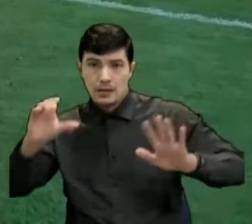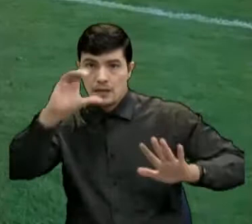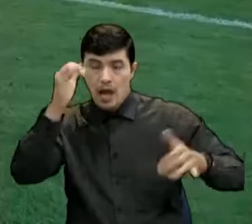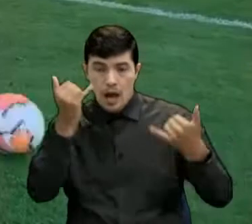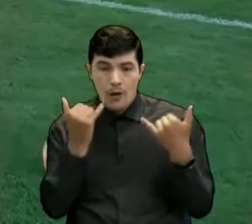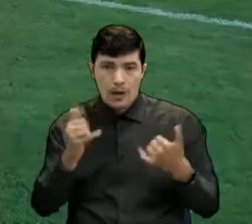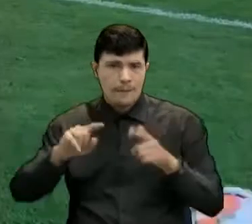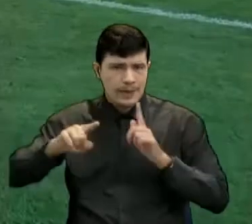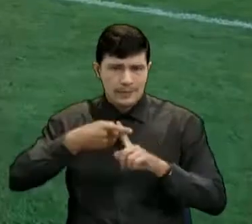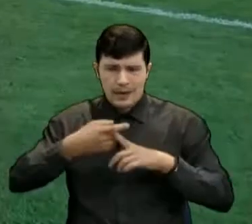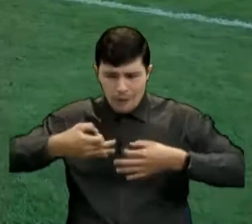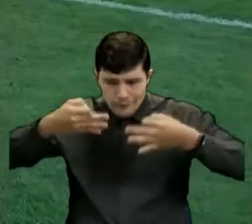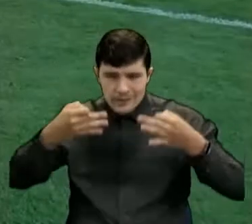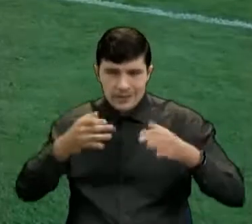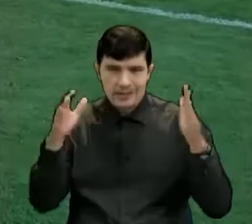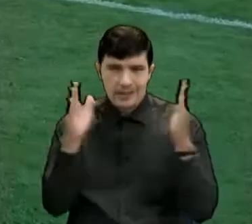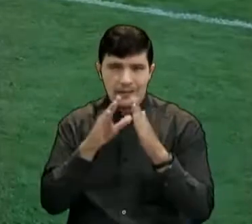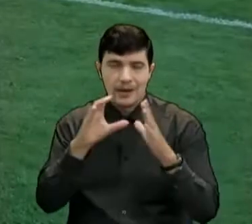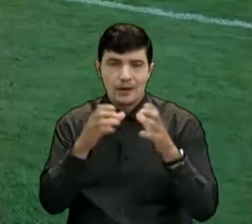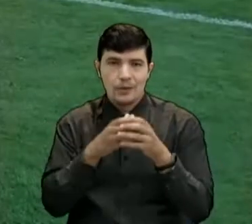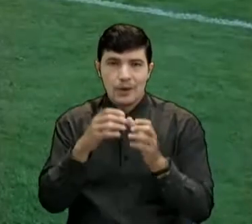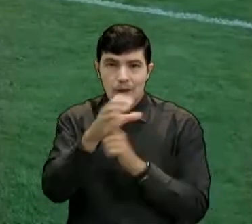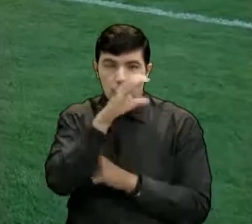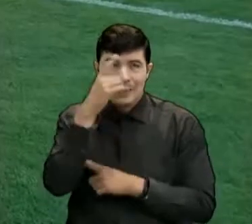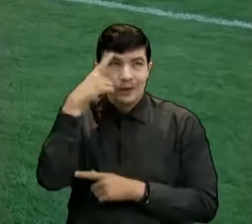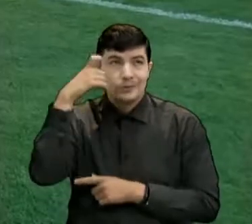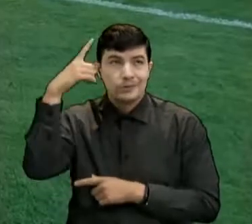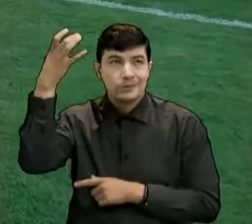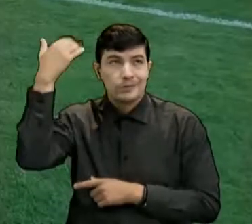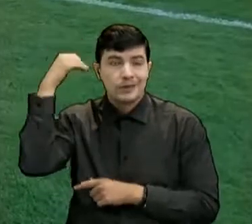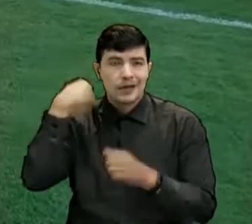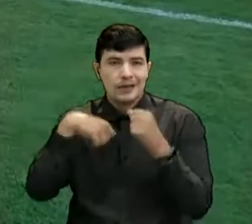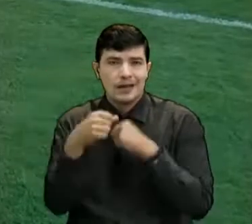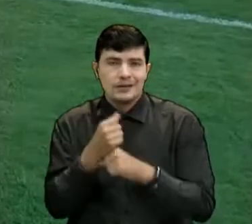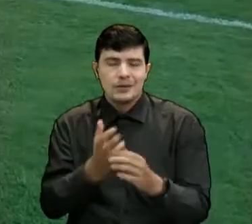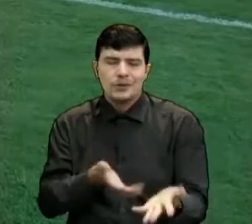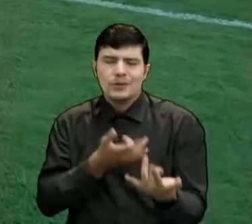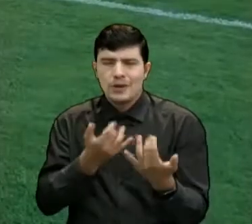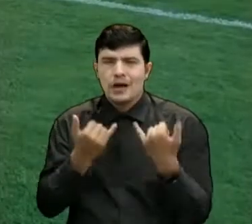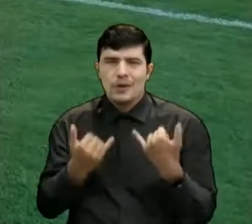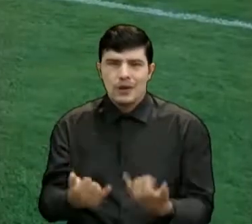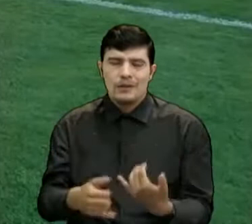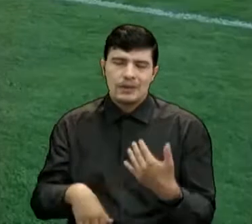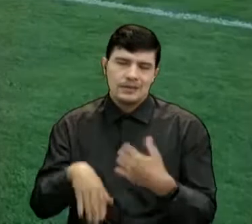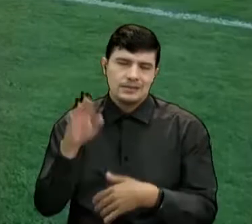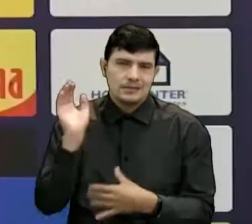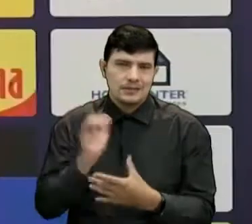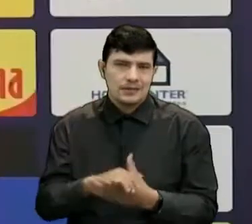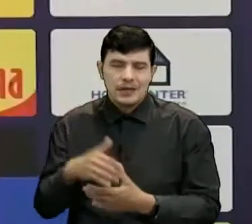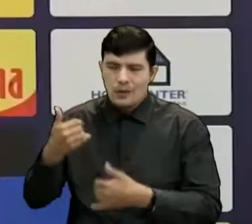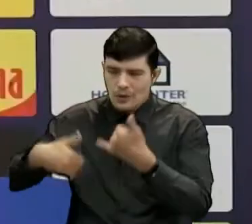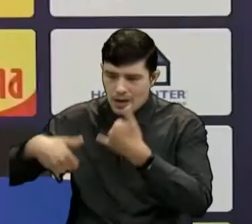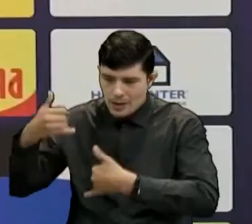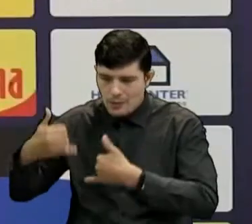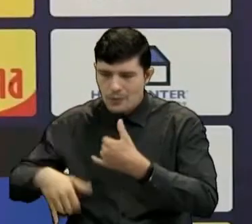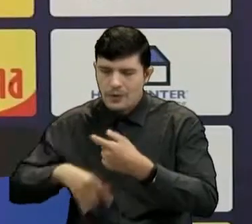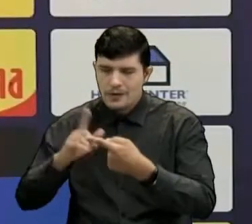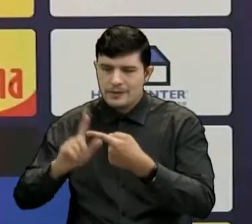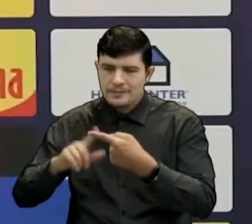primer encuentro oficial con la tricolor, vivió un sueño esperado durante varios años. No, más allá de las jugadas, más allá